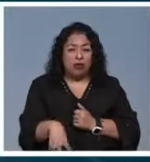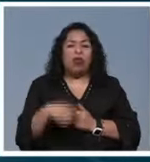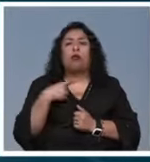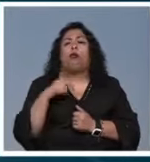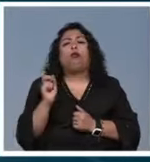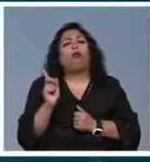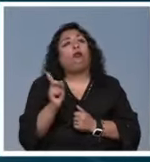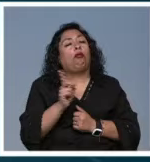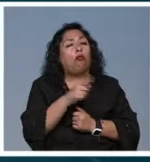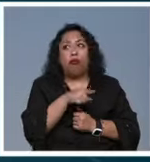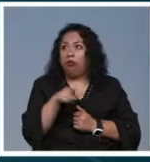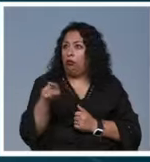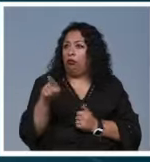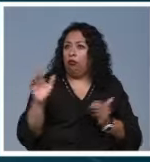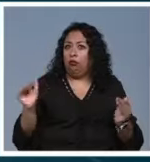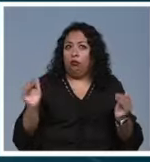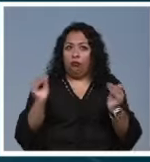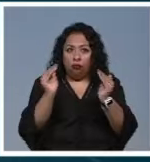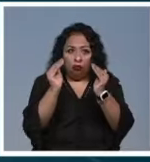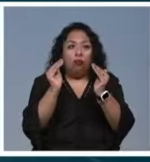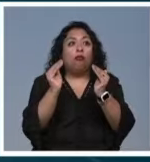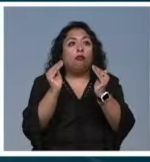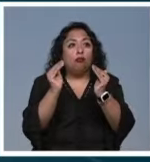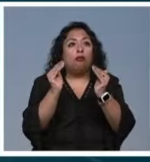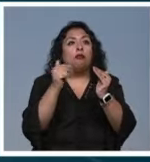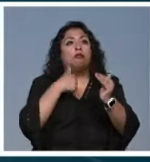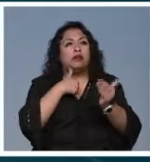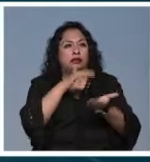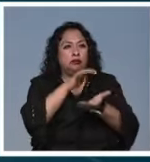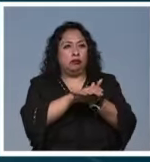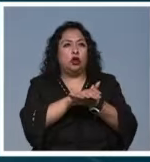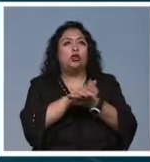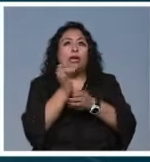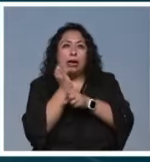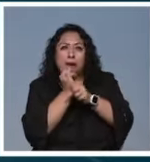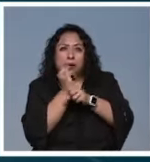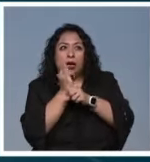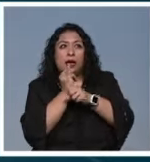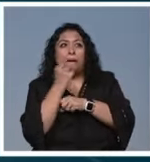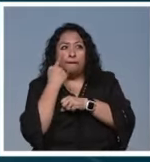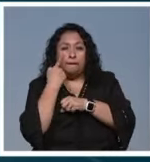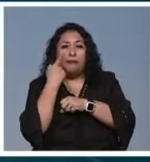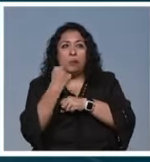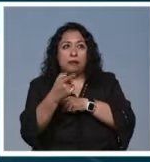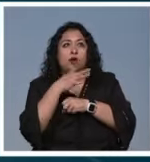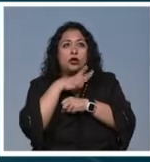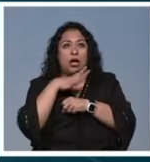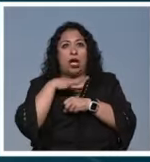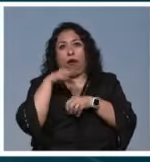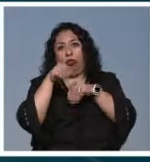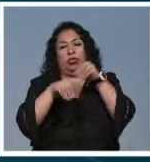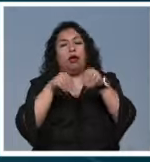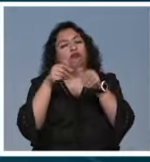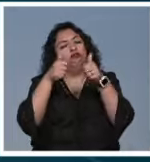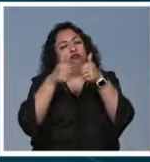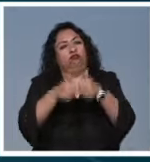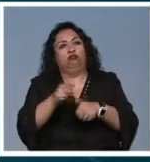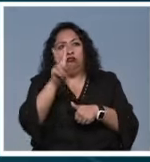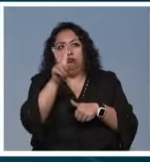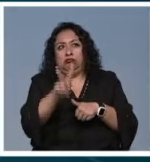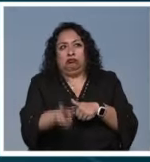pasando, vimos el monumento y ya investigó mi esposa y vimos que iba a haber este espectáculo y pues ya nos quedamos, ¿no? La verdad es que